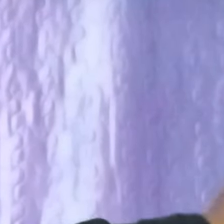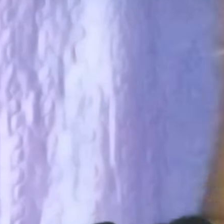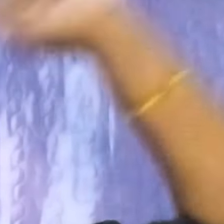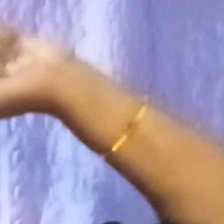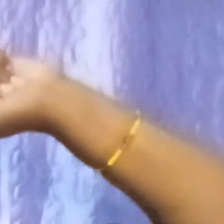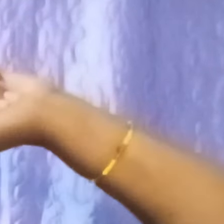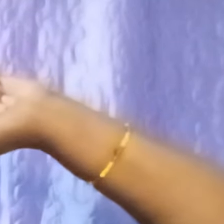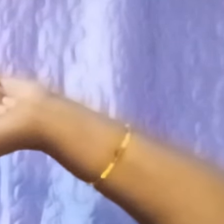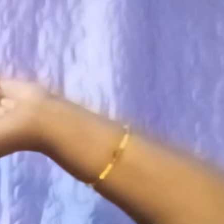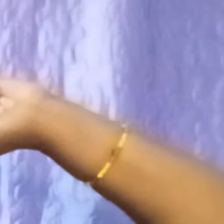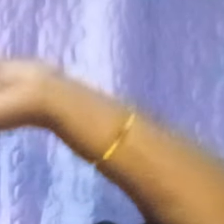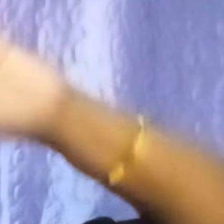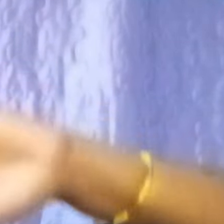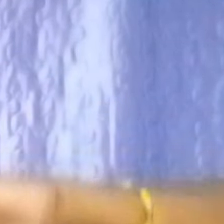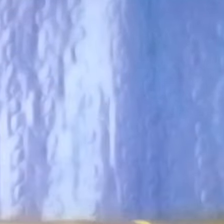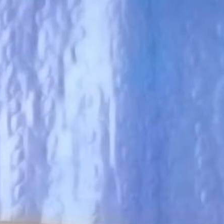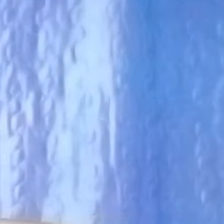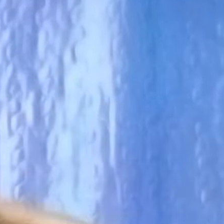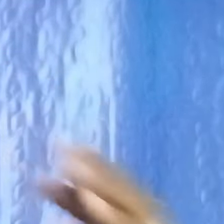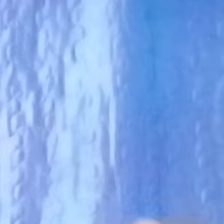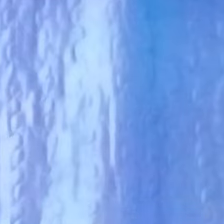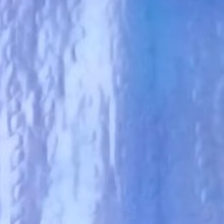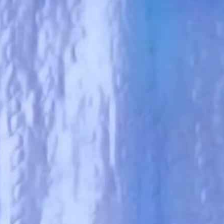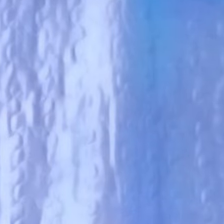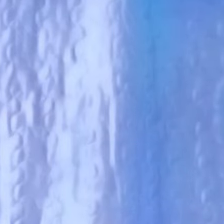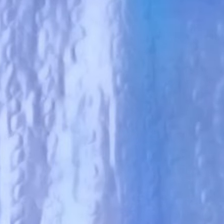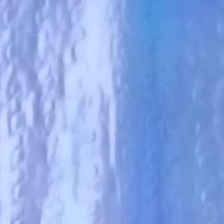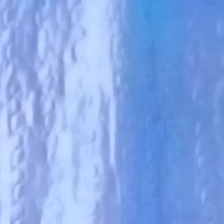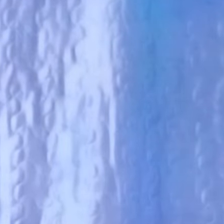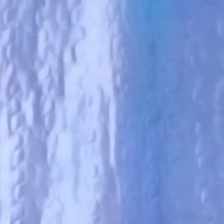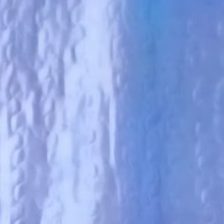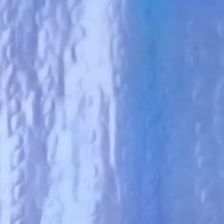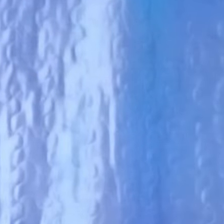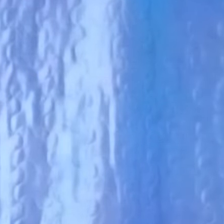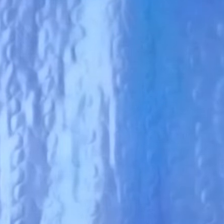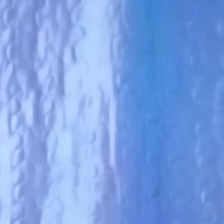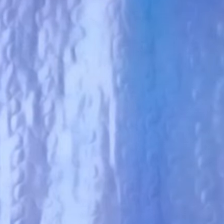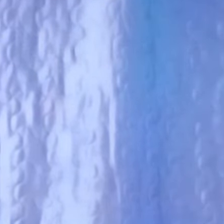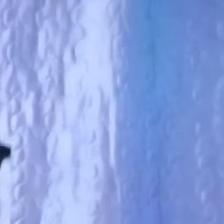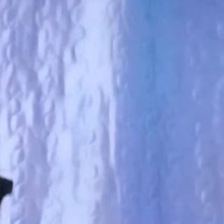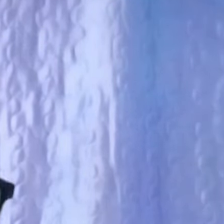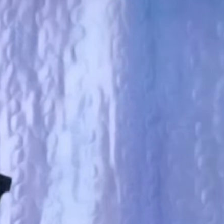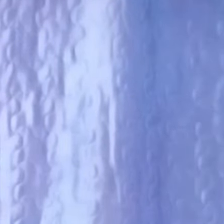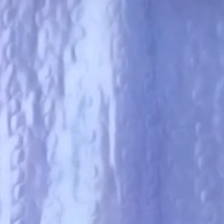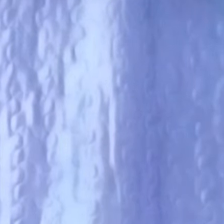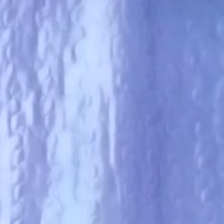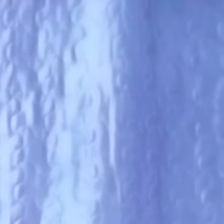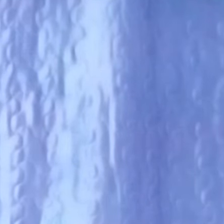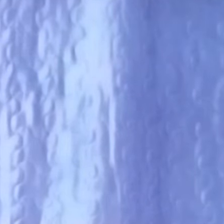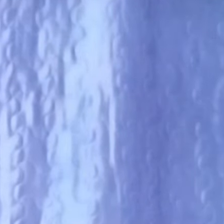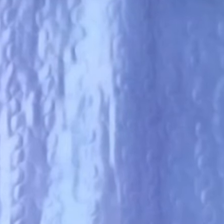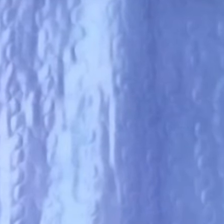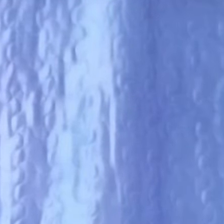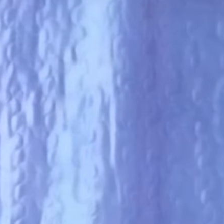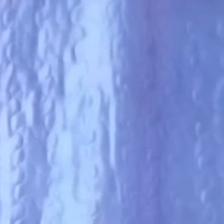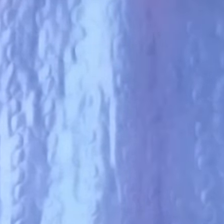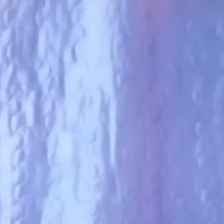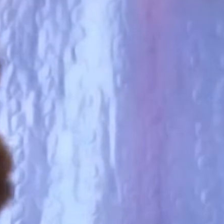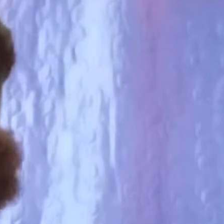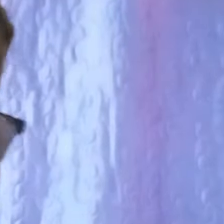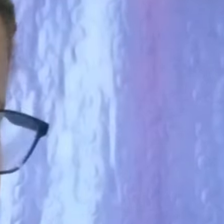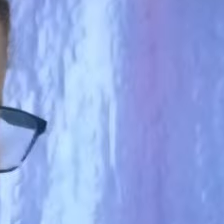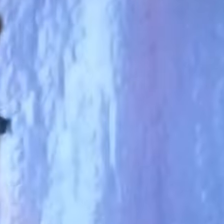familia, ya para nadie de los que estamos aquí, si eres nuevo, bueno, te digo ya, suscríbete, pero te voy a contar algo. Te